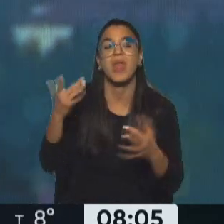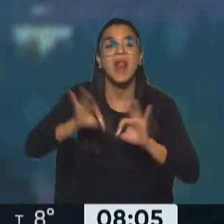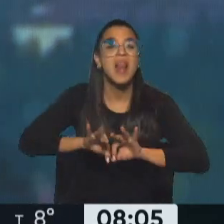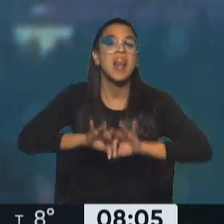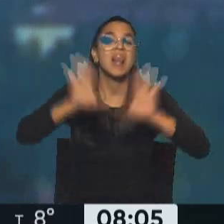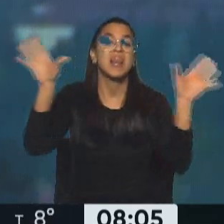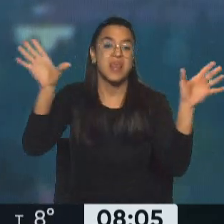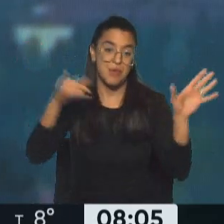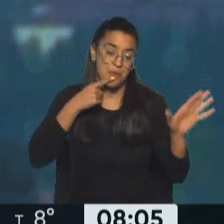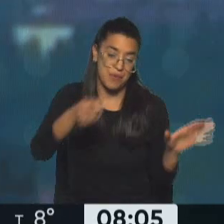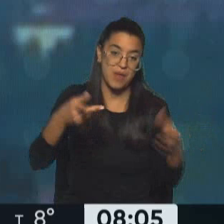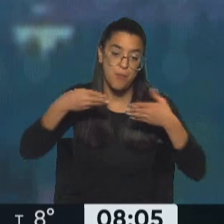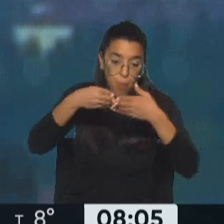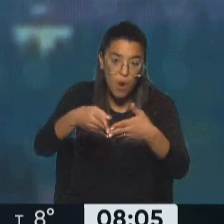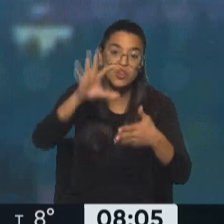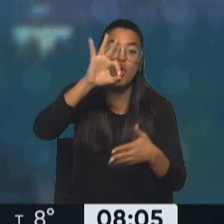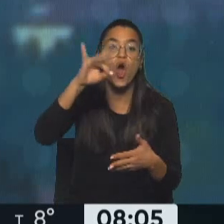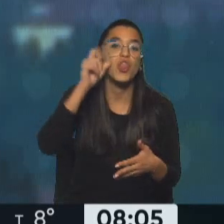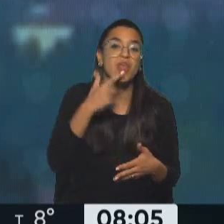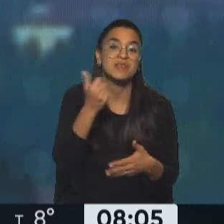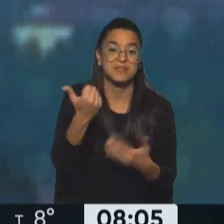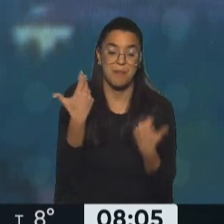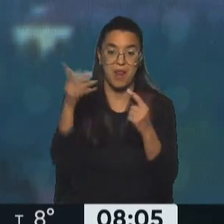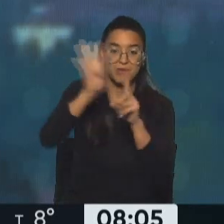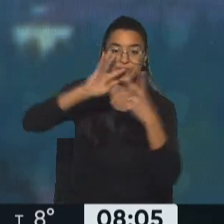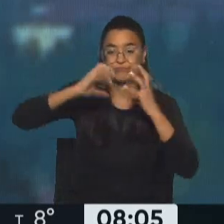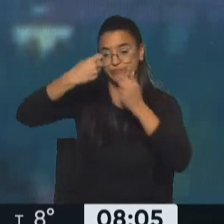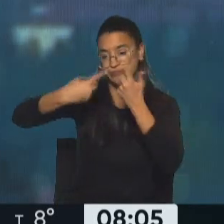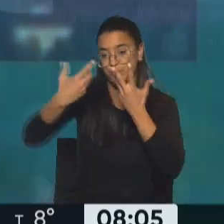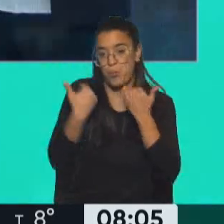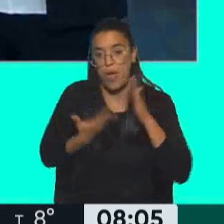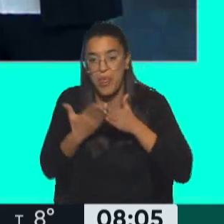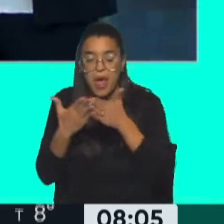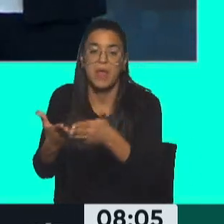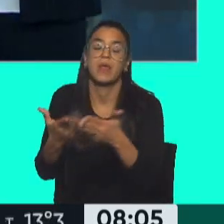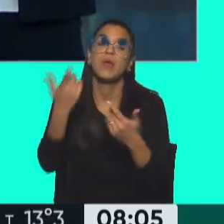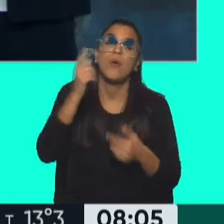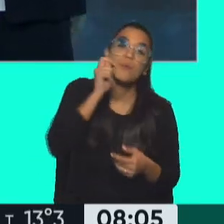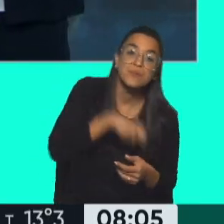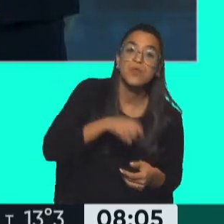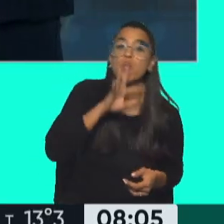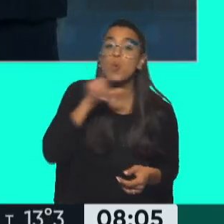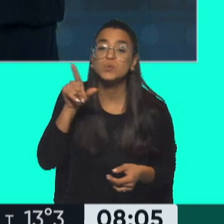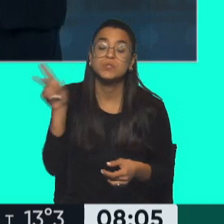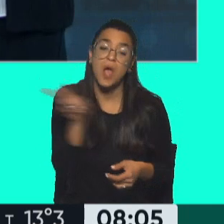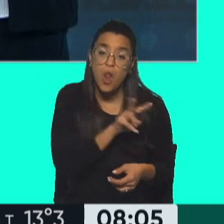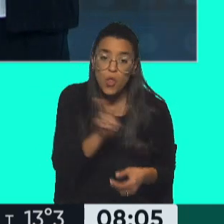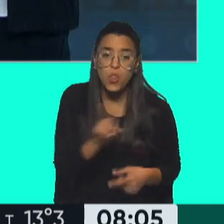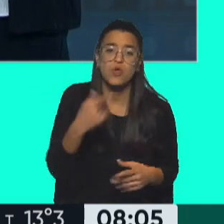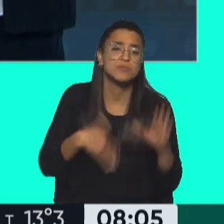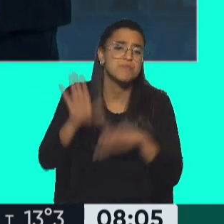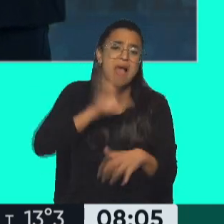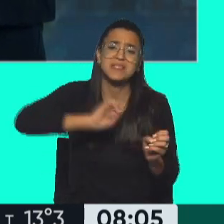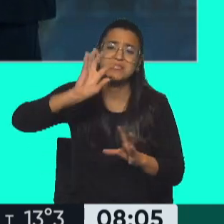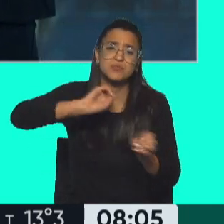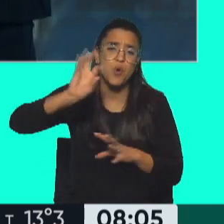de Odesa para que puedan salir los cereales. Sabemos que Ucrania y también Rusia son uno de los mayores